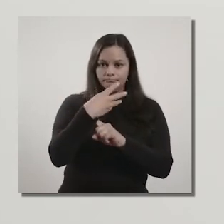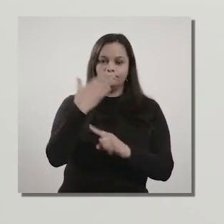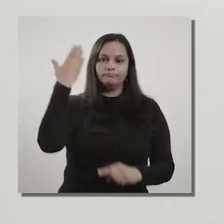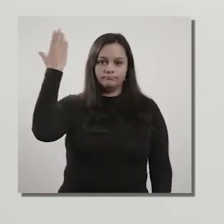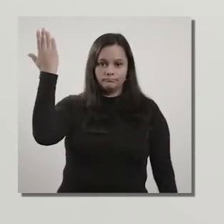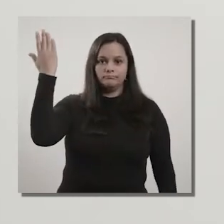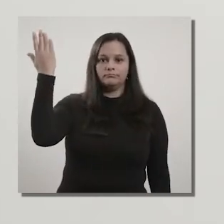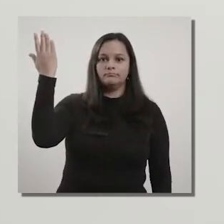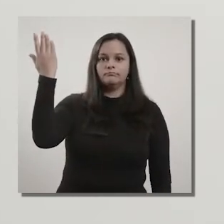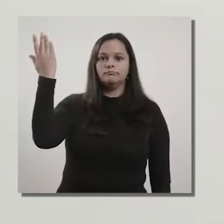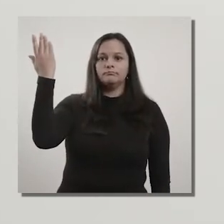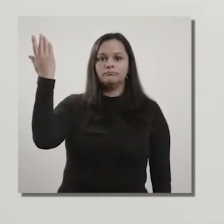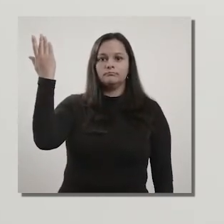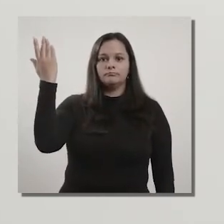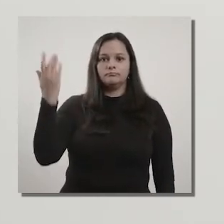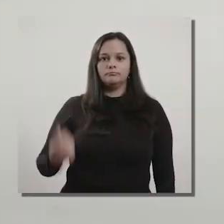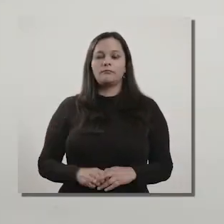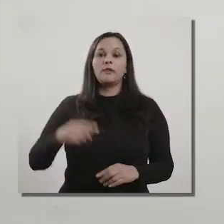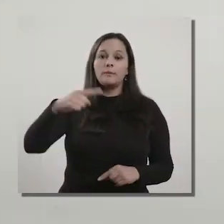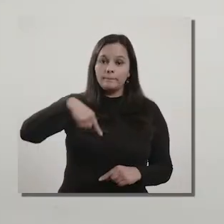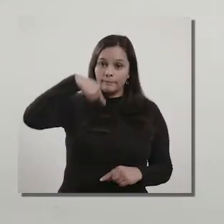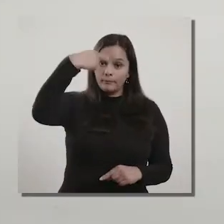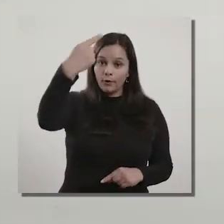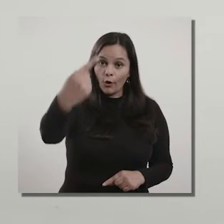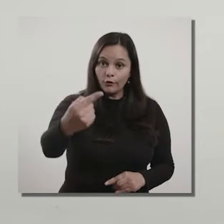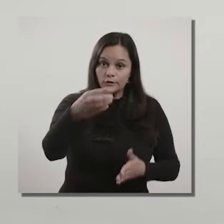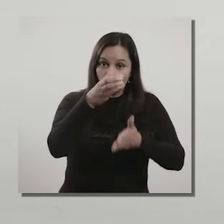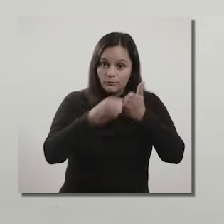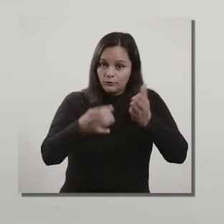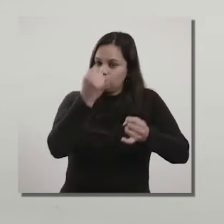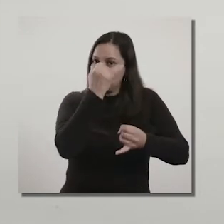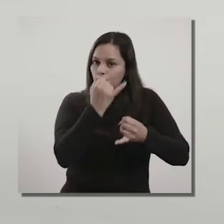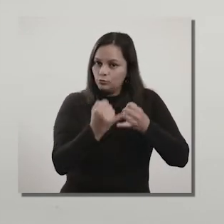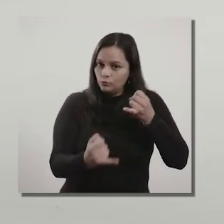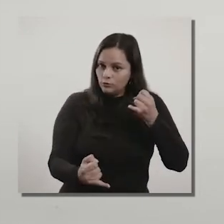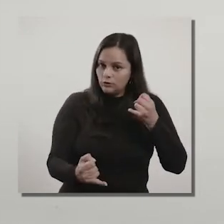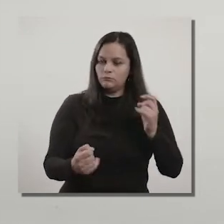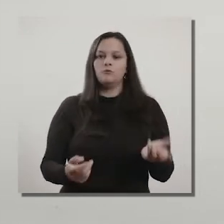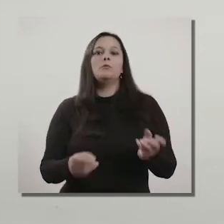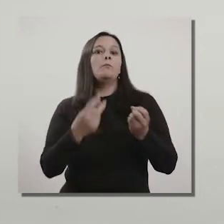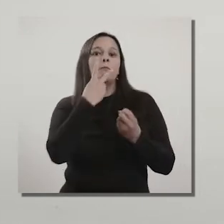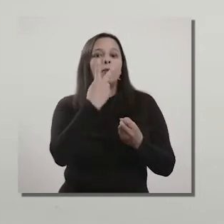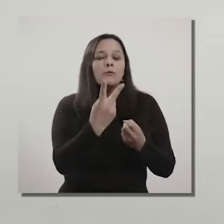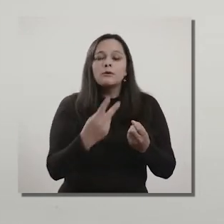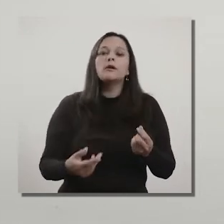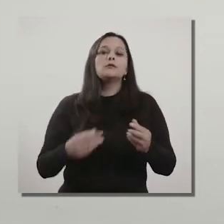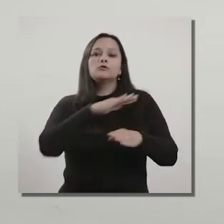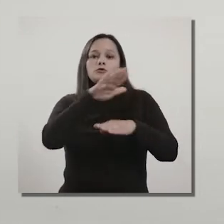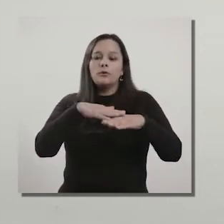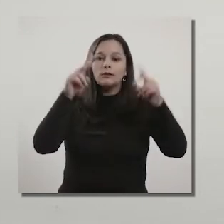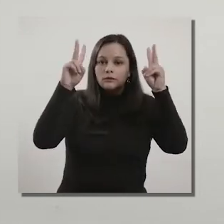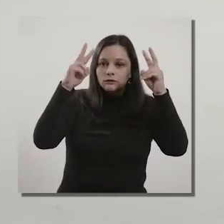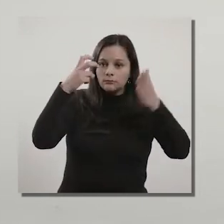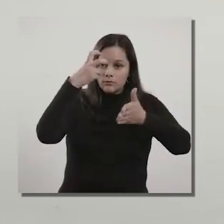.sri.gov.es En la próxima entrega que será nuestro último capítulo de esta temporada vamos a hablar